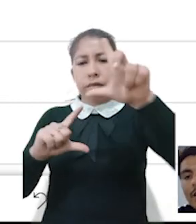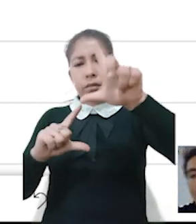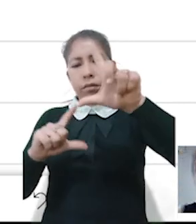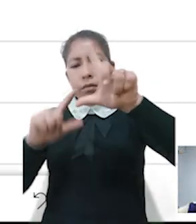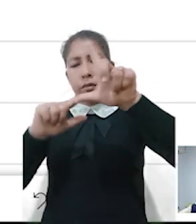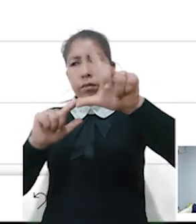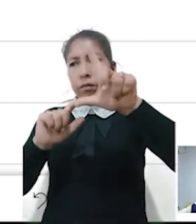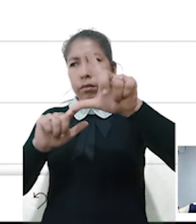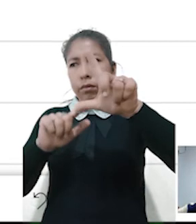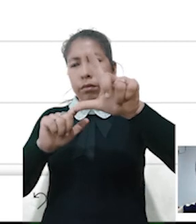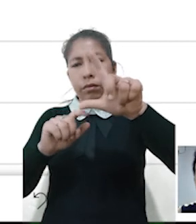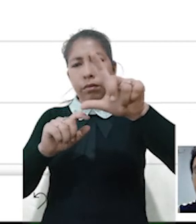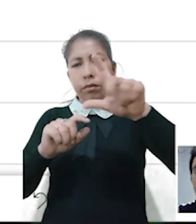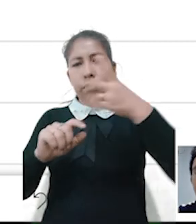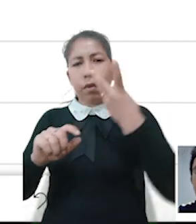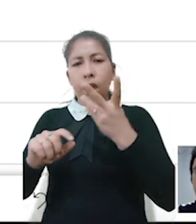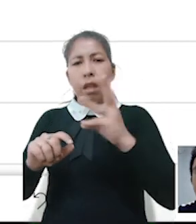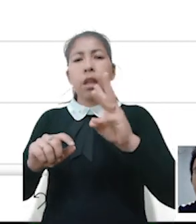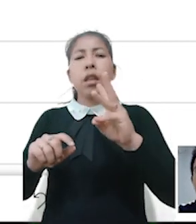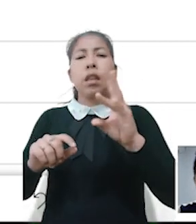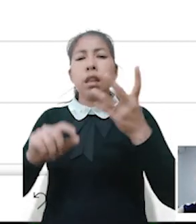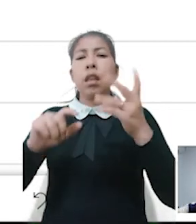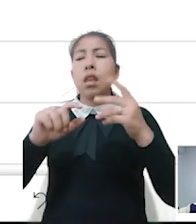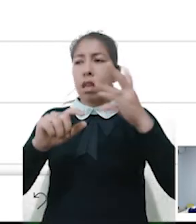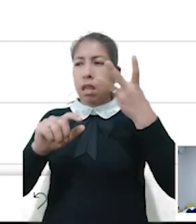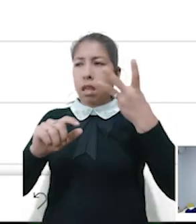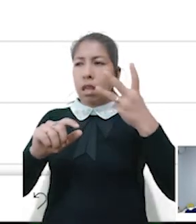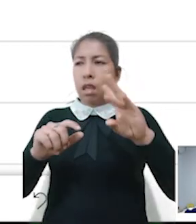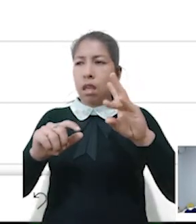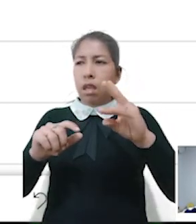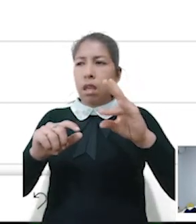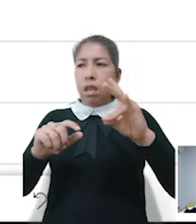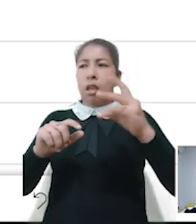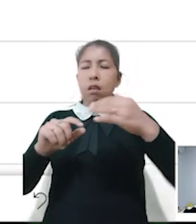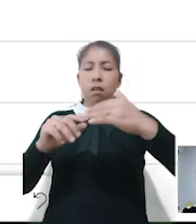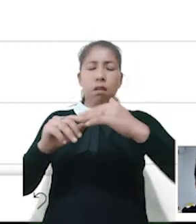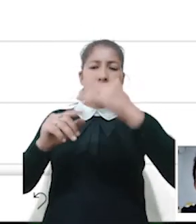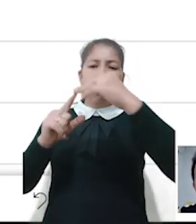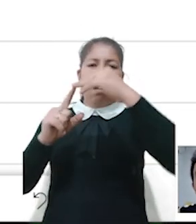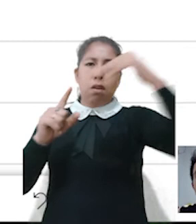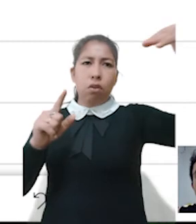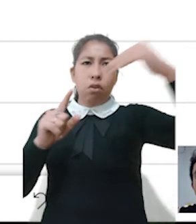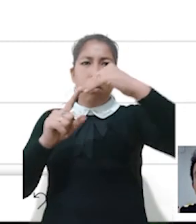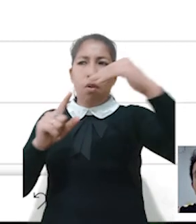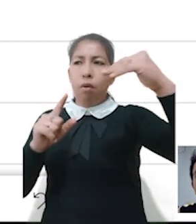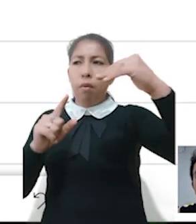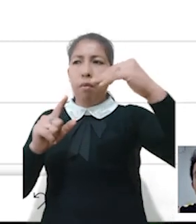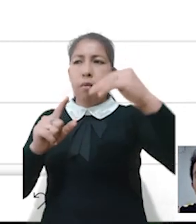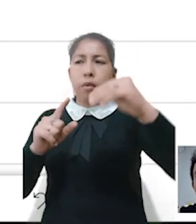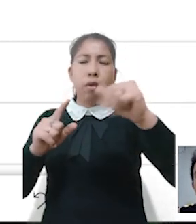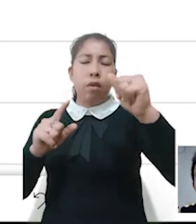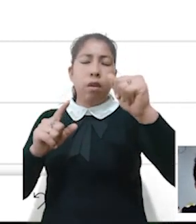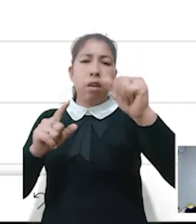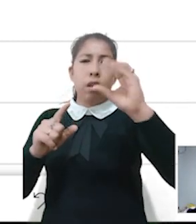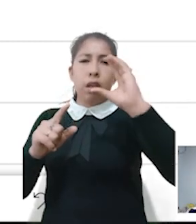se encuentra al lado, mientras que X, que es la medida del segmento AB que quiero calcular, es el